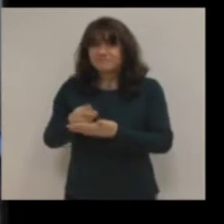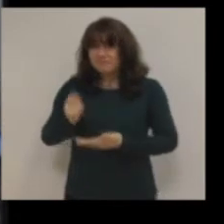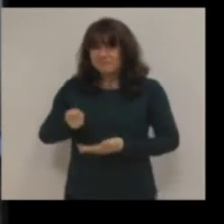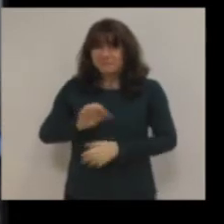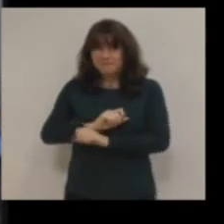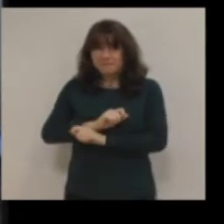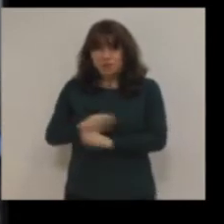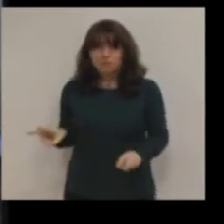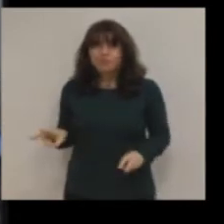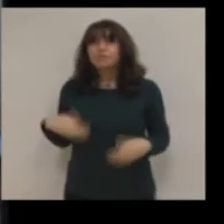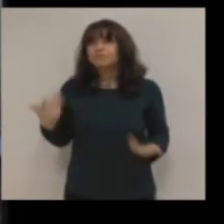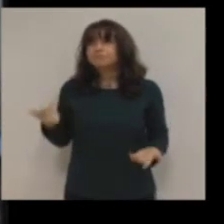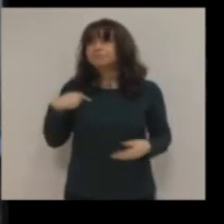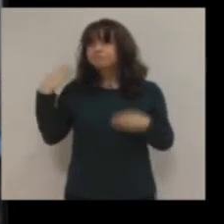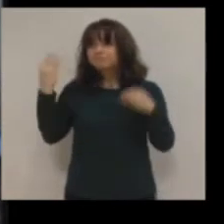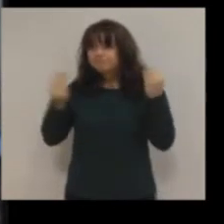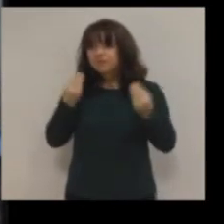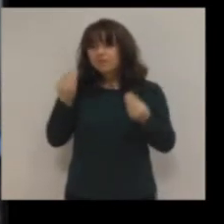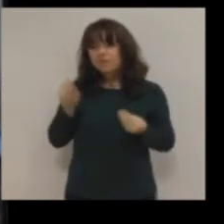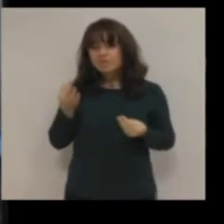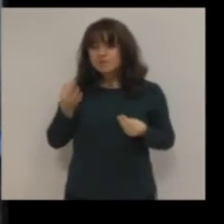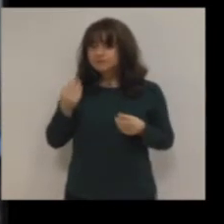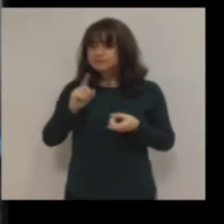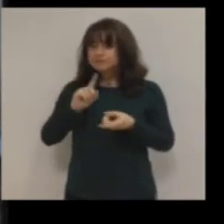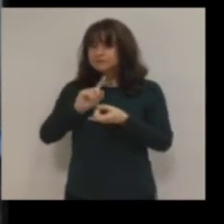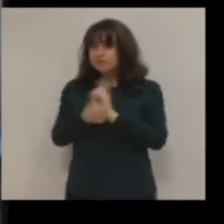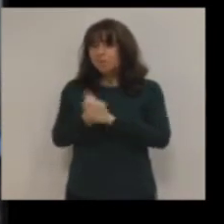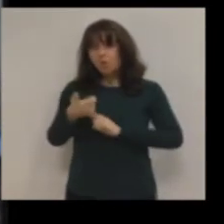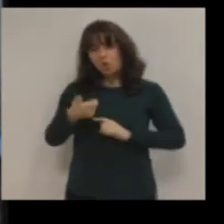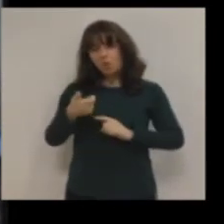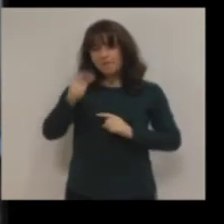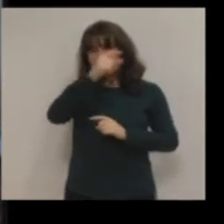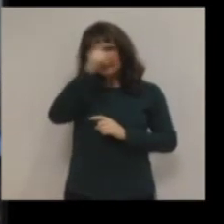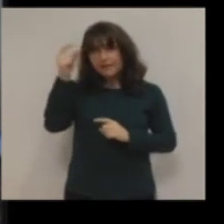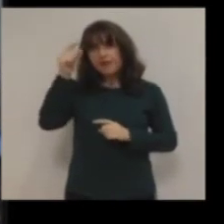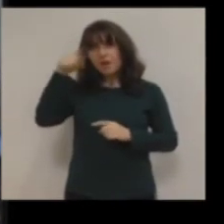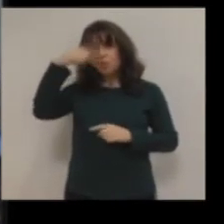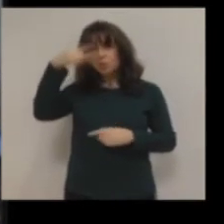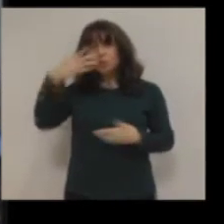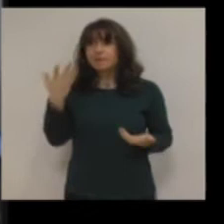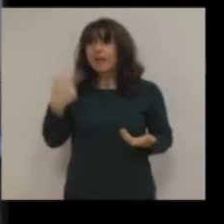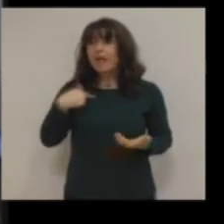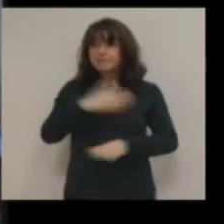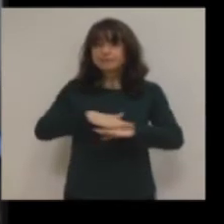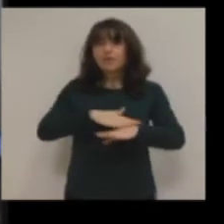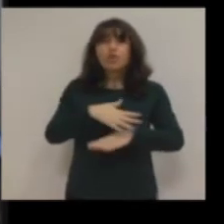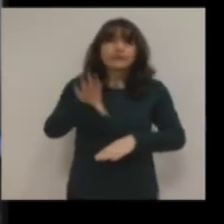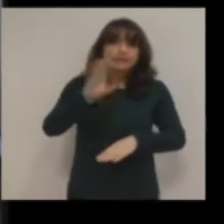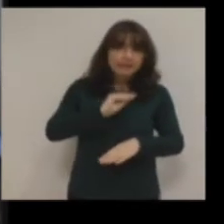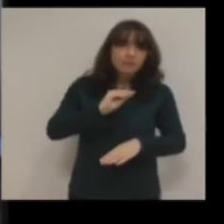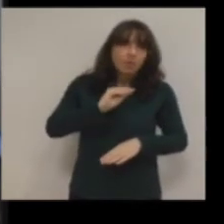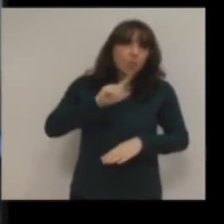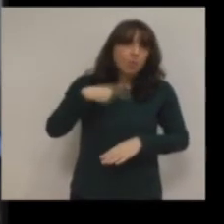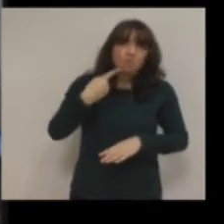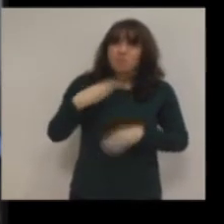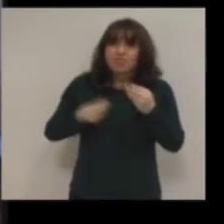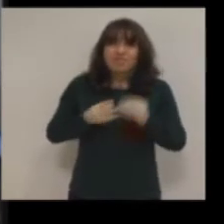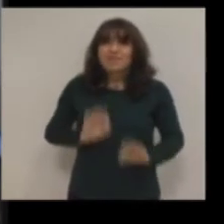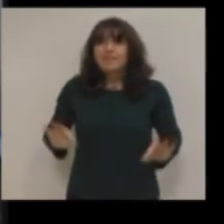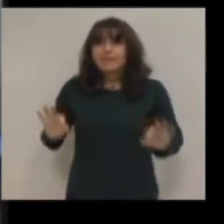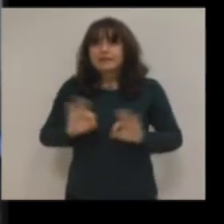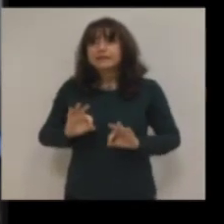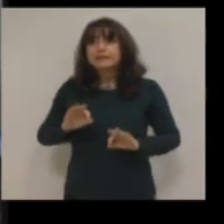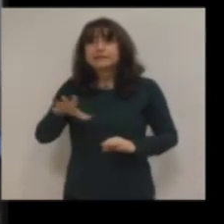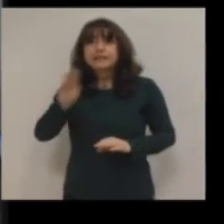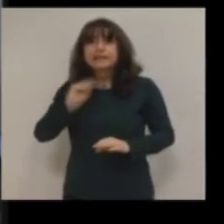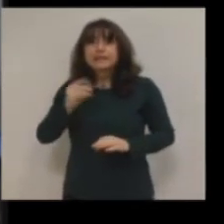tiene que haber es un cierto cambio de cultura, donde la administración, que lo entiende pero luego no lo practica, entienda que está al servicio del